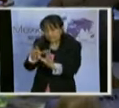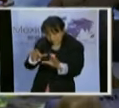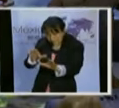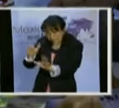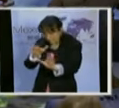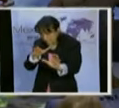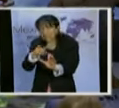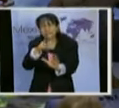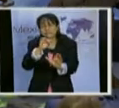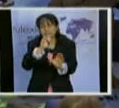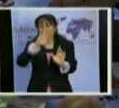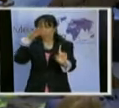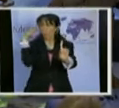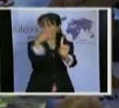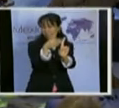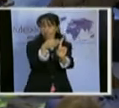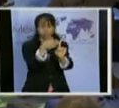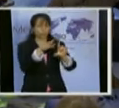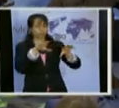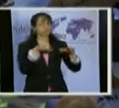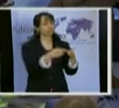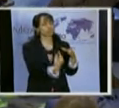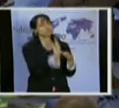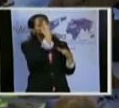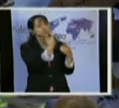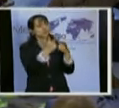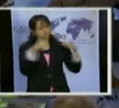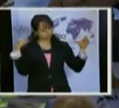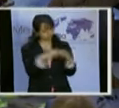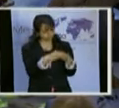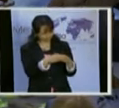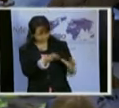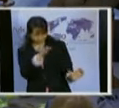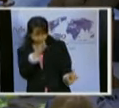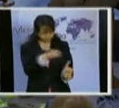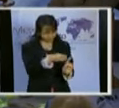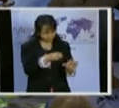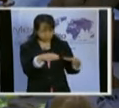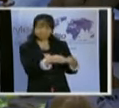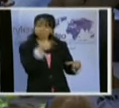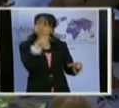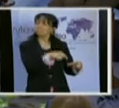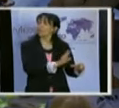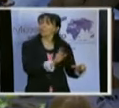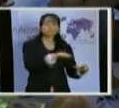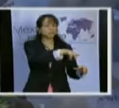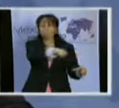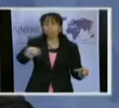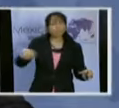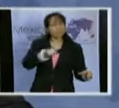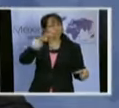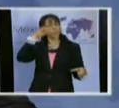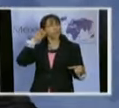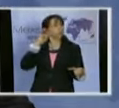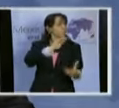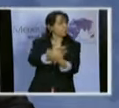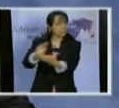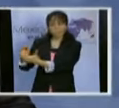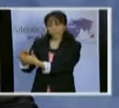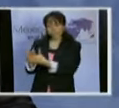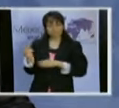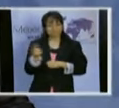objetivos sectoriales dirigidos a ciertos grupos o a ciertos temas. Creemos que es necesaria una visión integral desde el territorio y